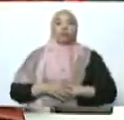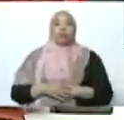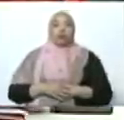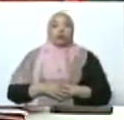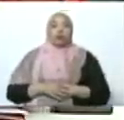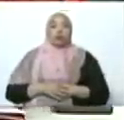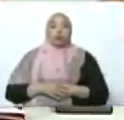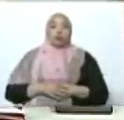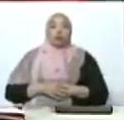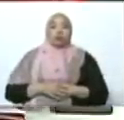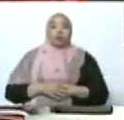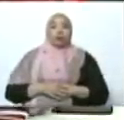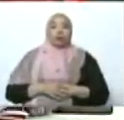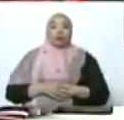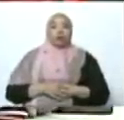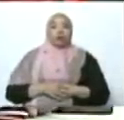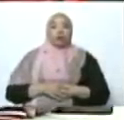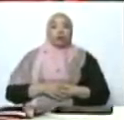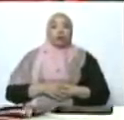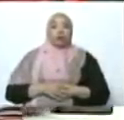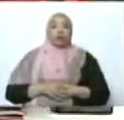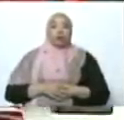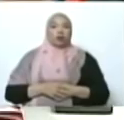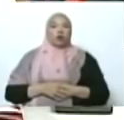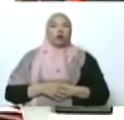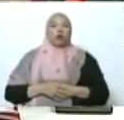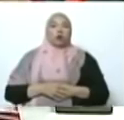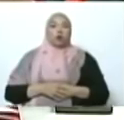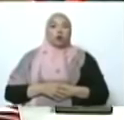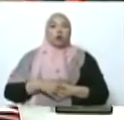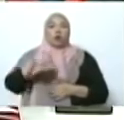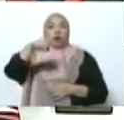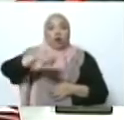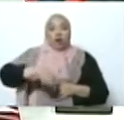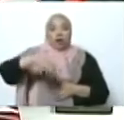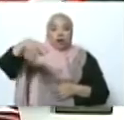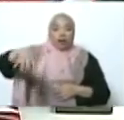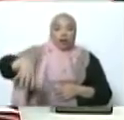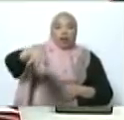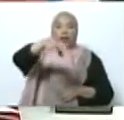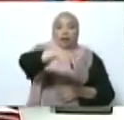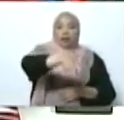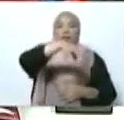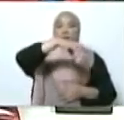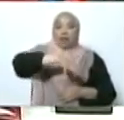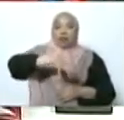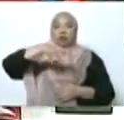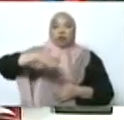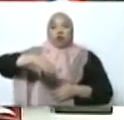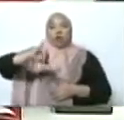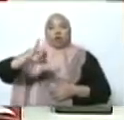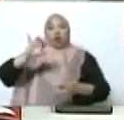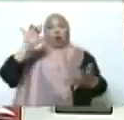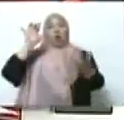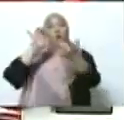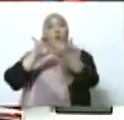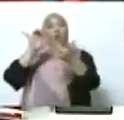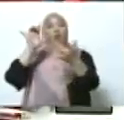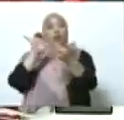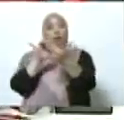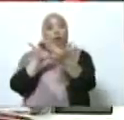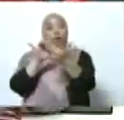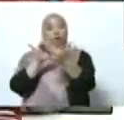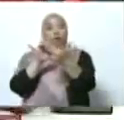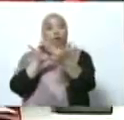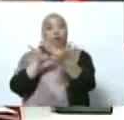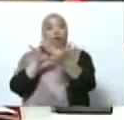nombrar. Habíamos hablado que por cada estado íbamos a tener enlaces estadales y